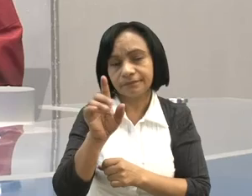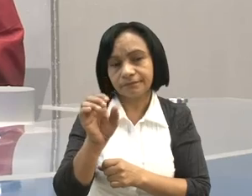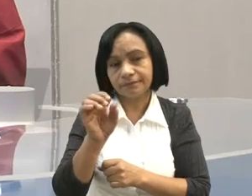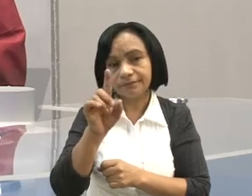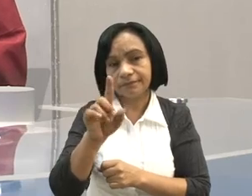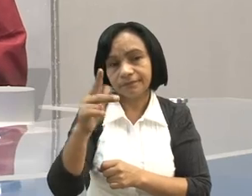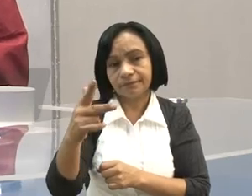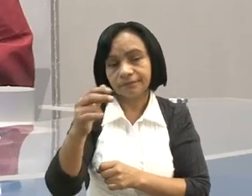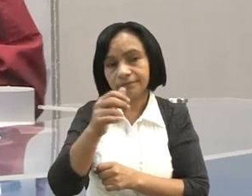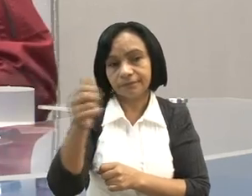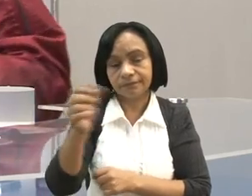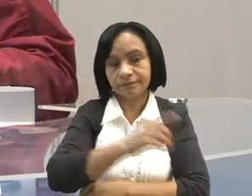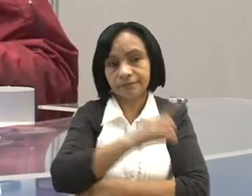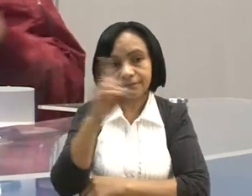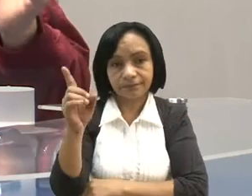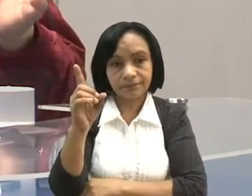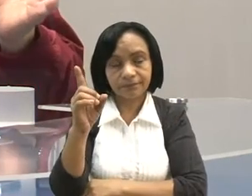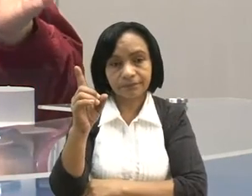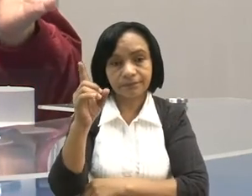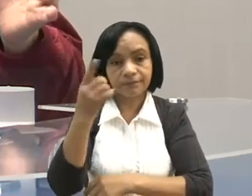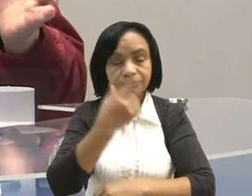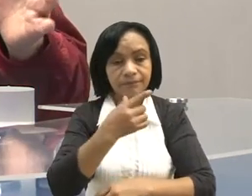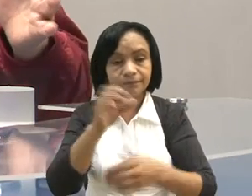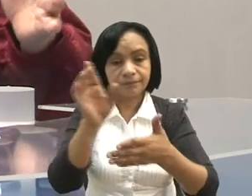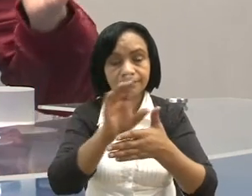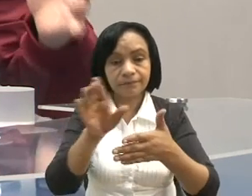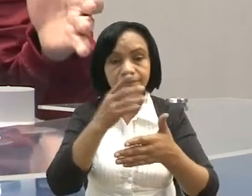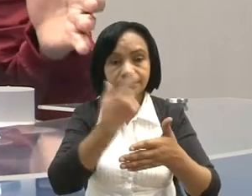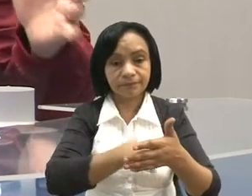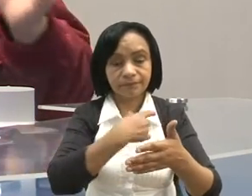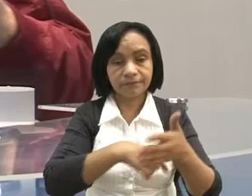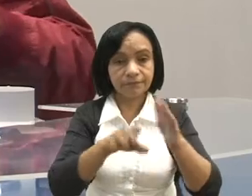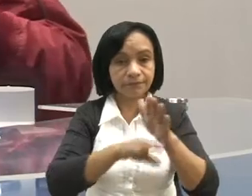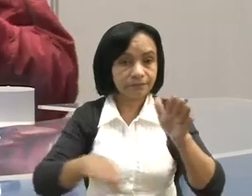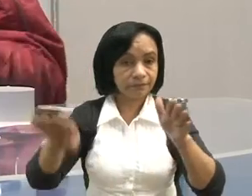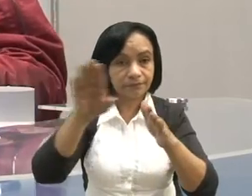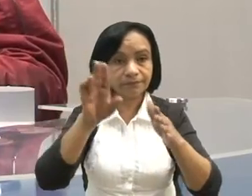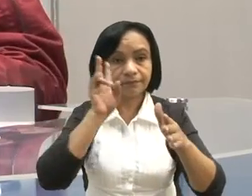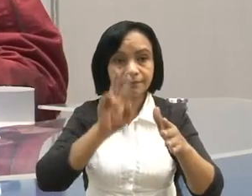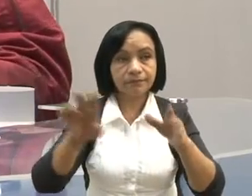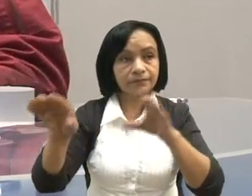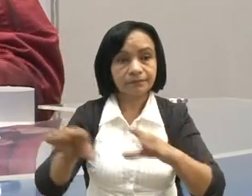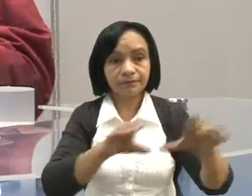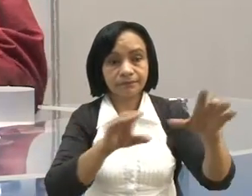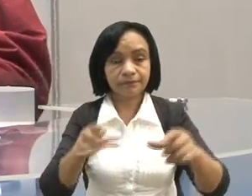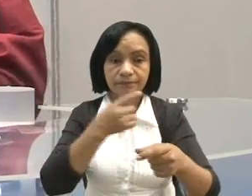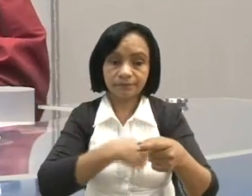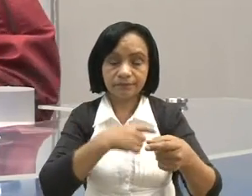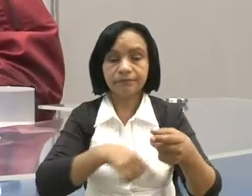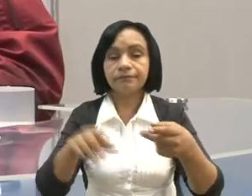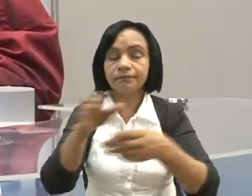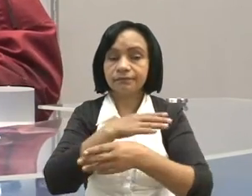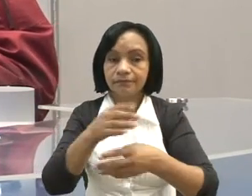son 186 días. Pero obviamente el año, el calendario escolar es más amplio porque tenemos que ver las actividades académicas,